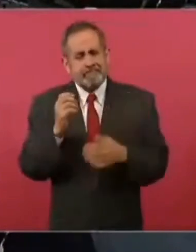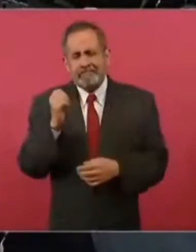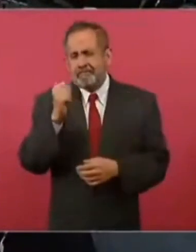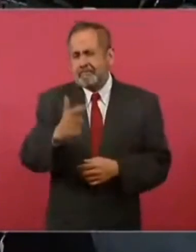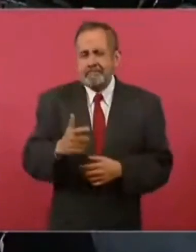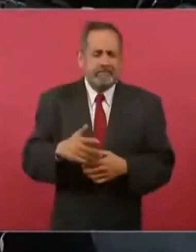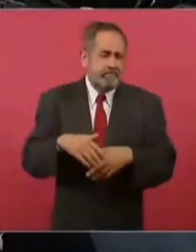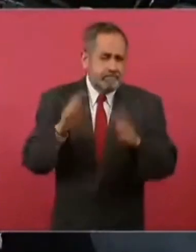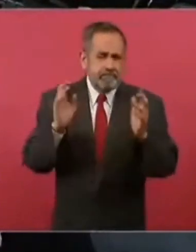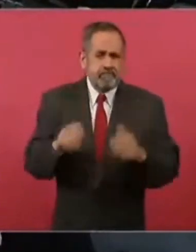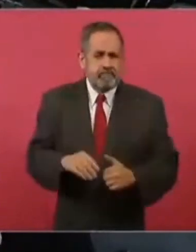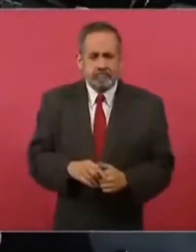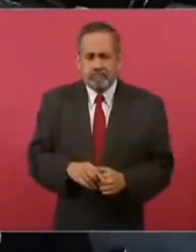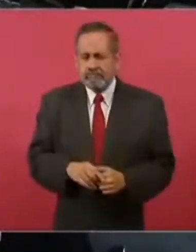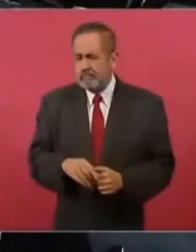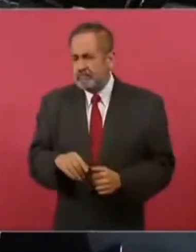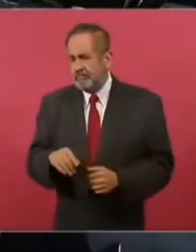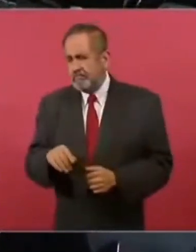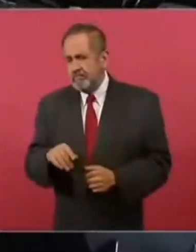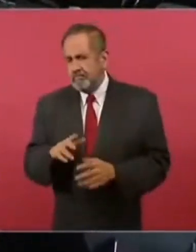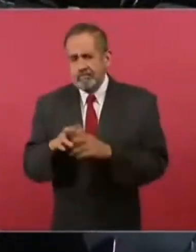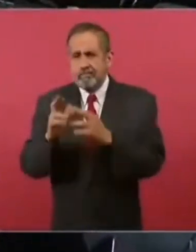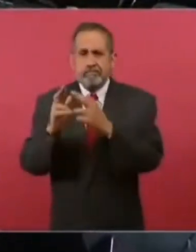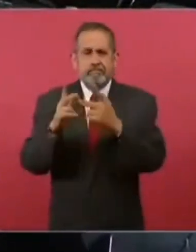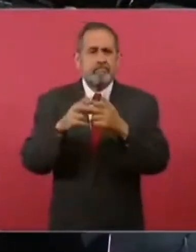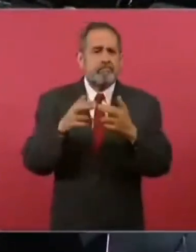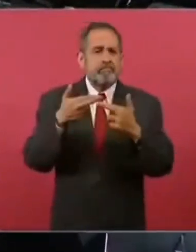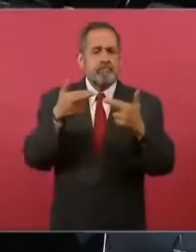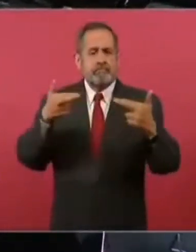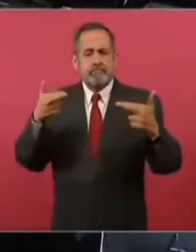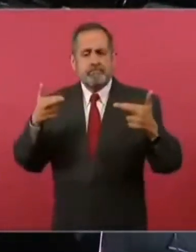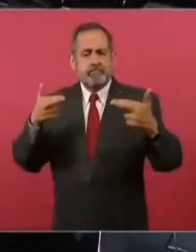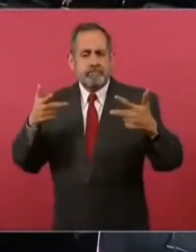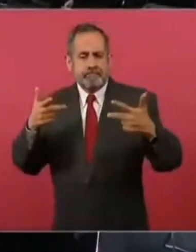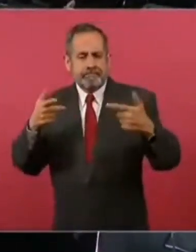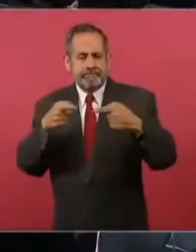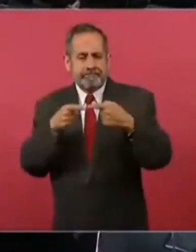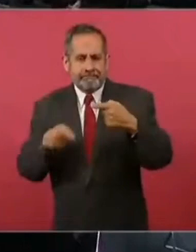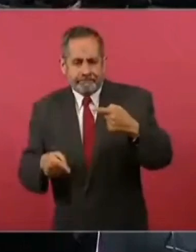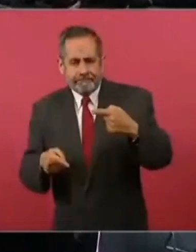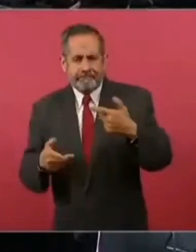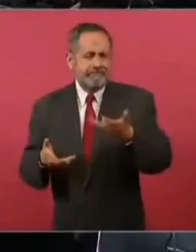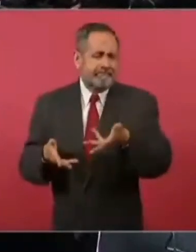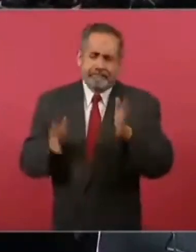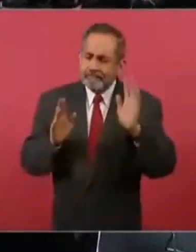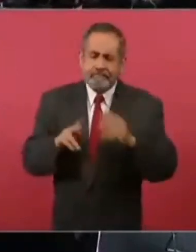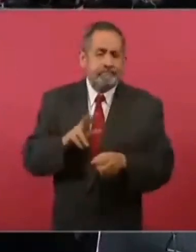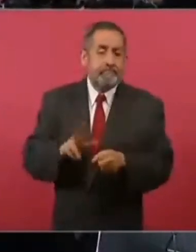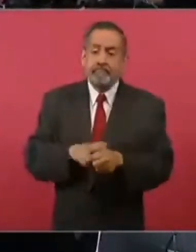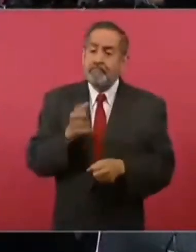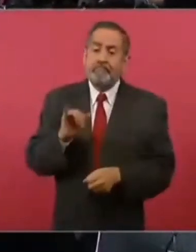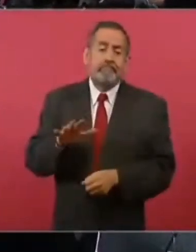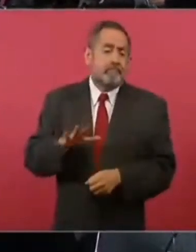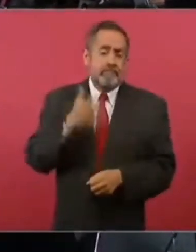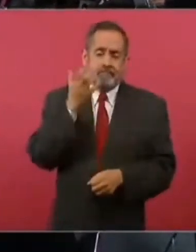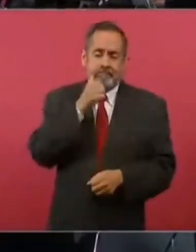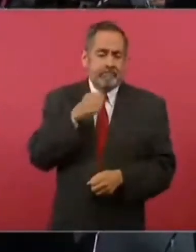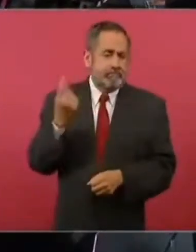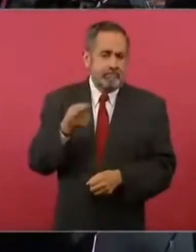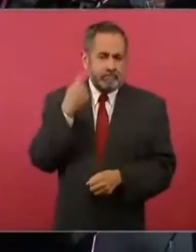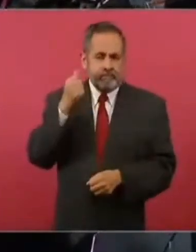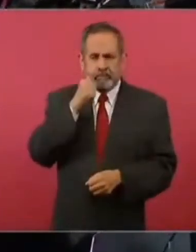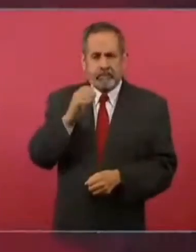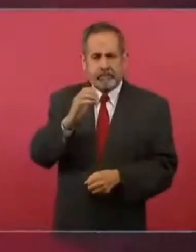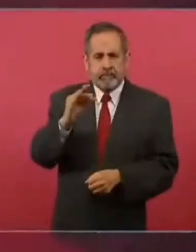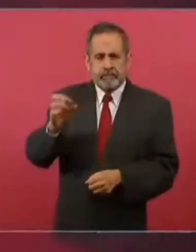por alguna otra razón no se afecta a una línea de transmisión pero es parte pues del trabajo